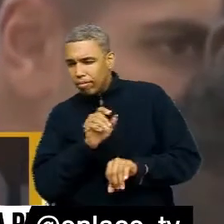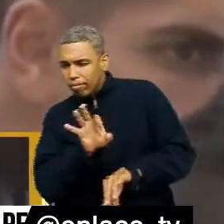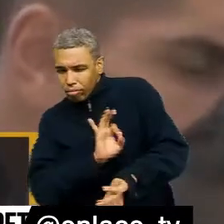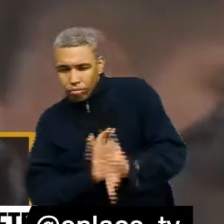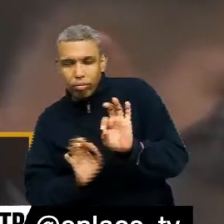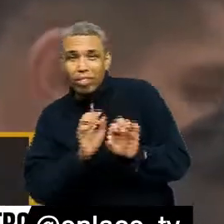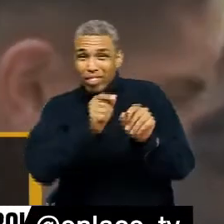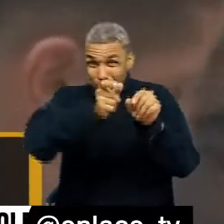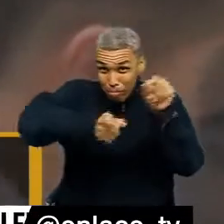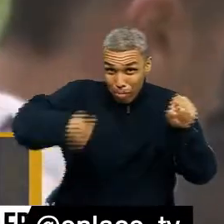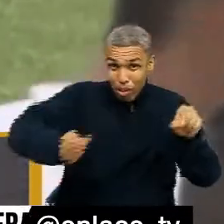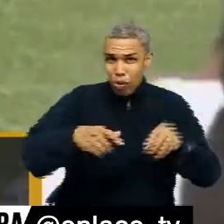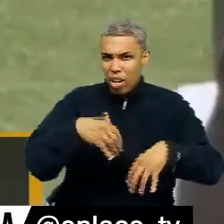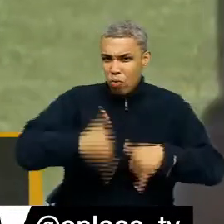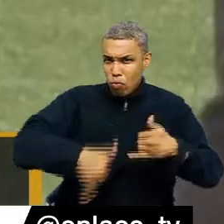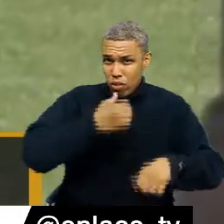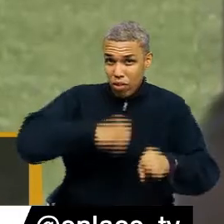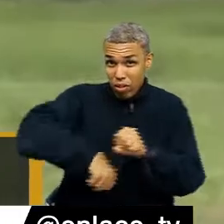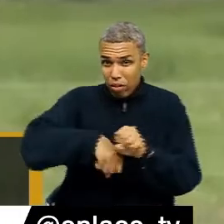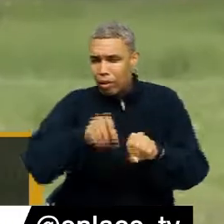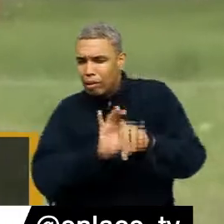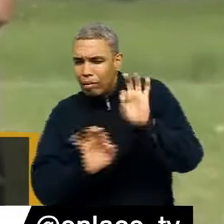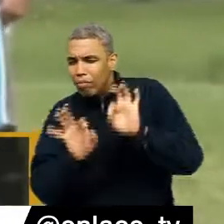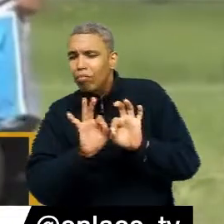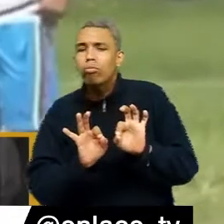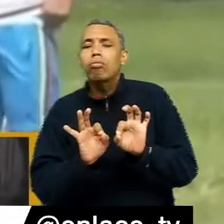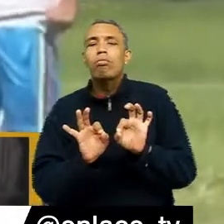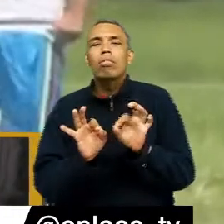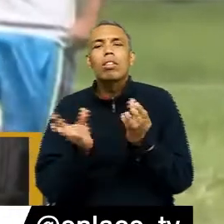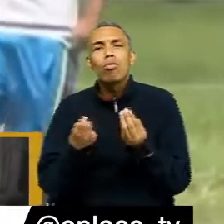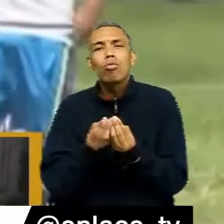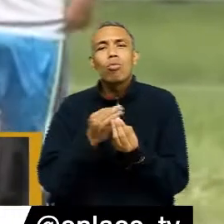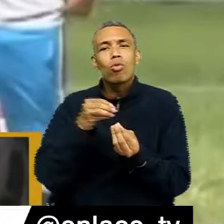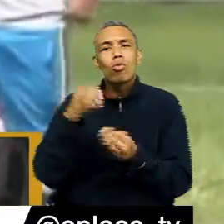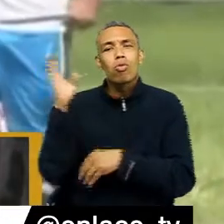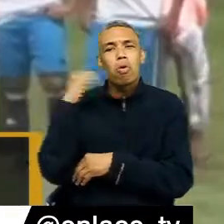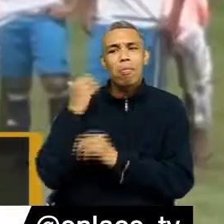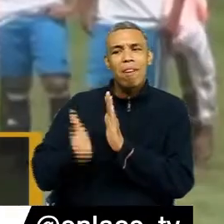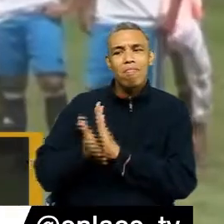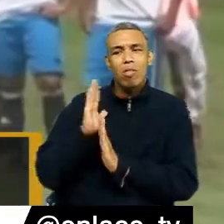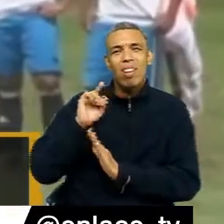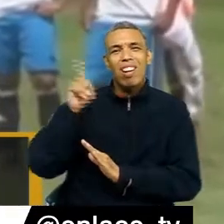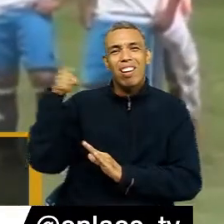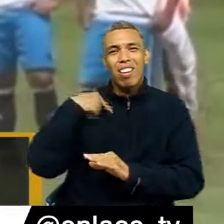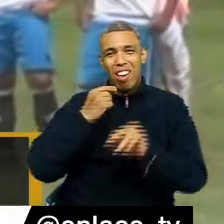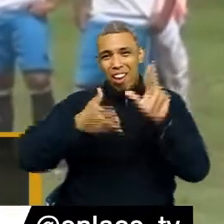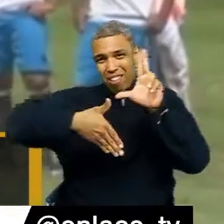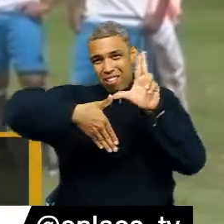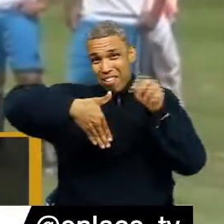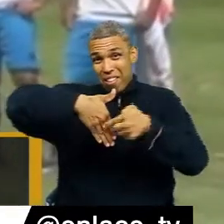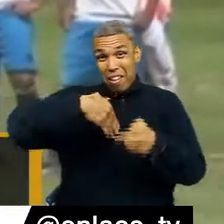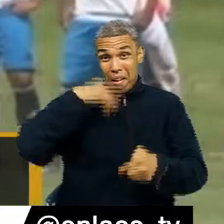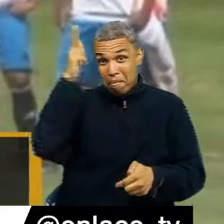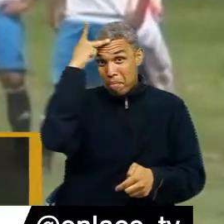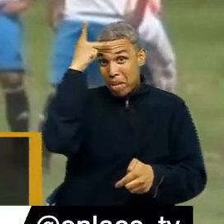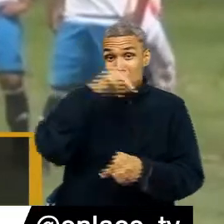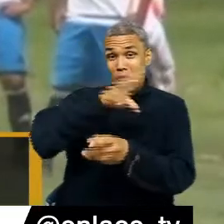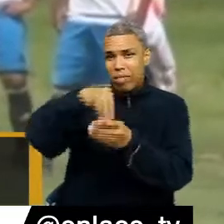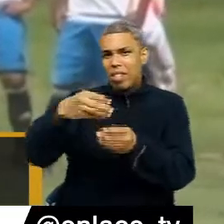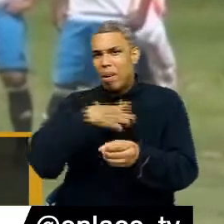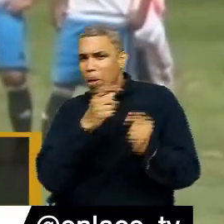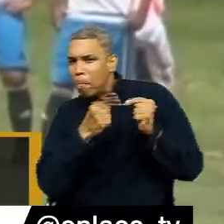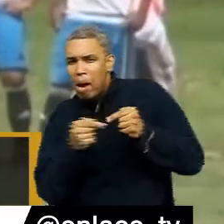Selección Sub-20 en el cuadrangular internacional que se disputará en Arequipa, Perú, y que se cumplirá del 9 al 13 de noviembre. El profesor